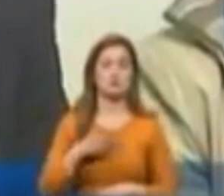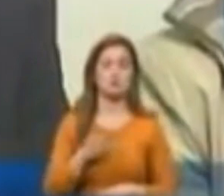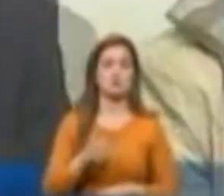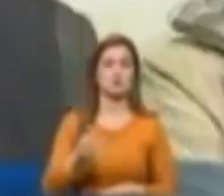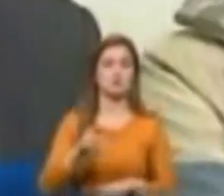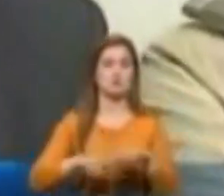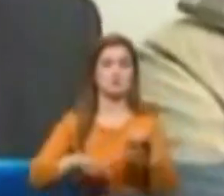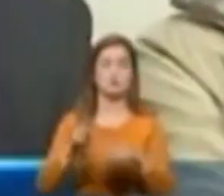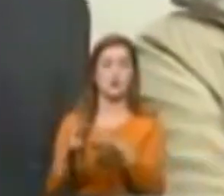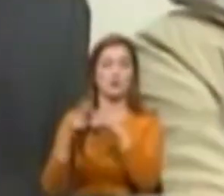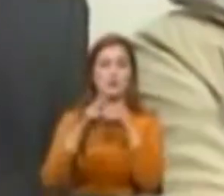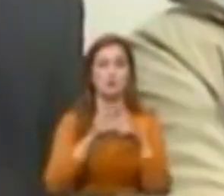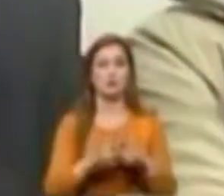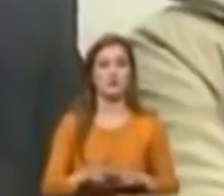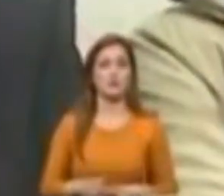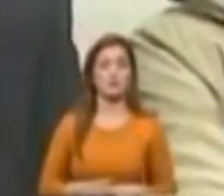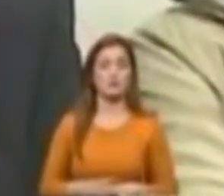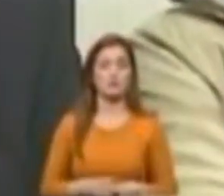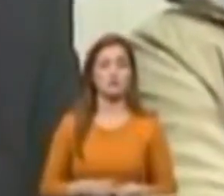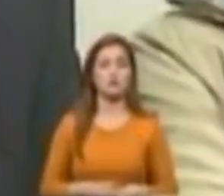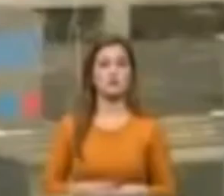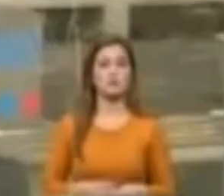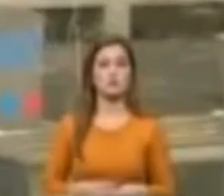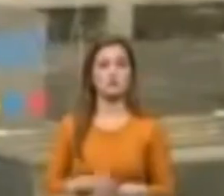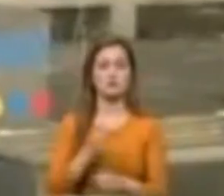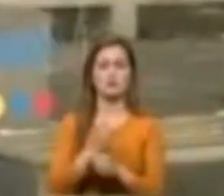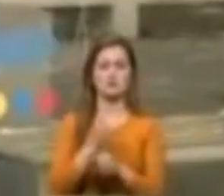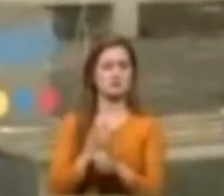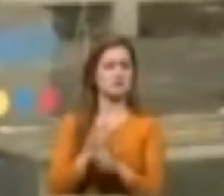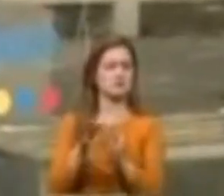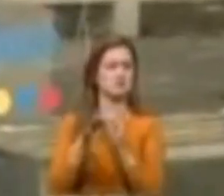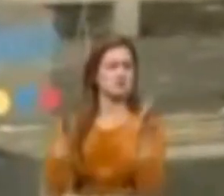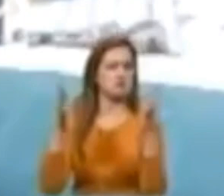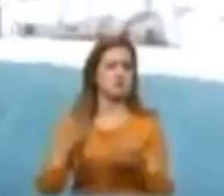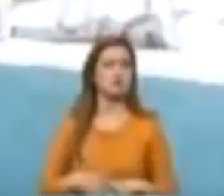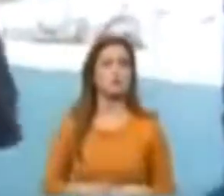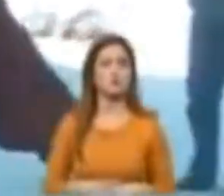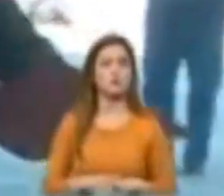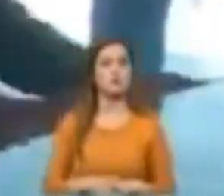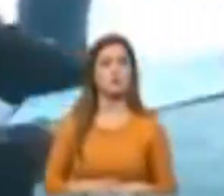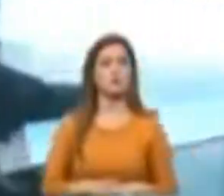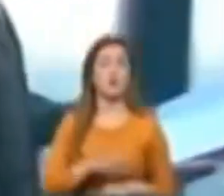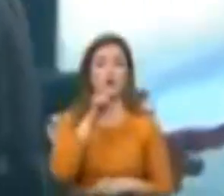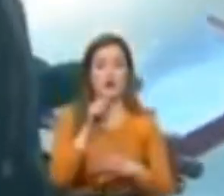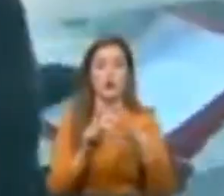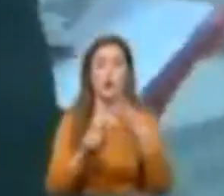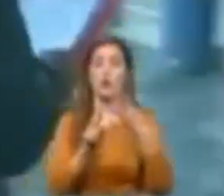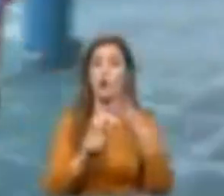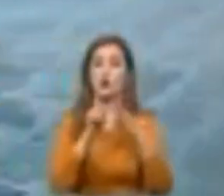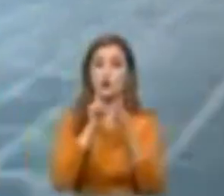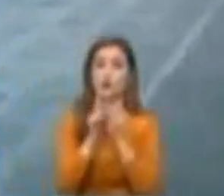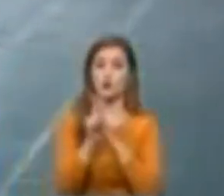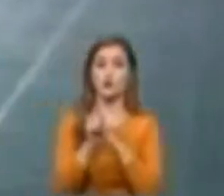es mi amiga. No existe ninguna relación laboral. Aunque la Fiscalía no cuenta con una cuarta denuncia que se presentó esta